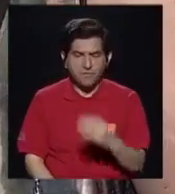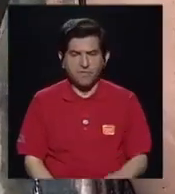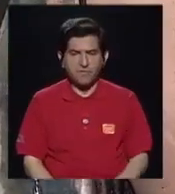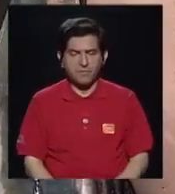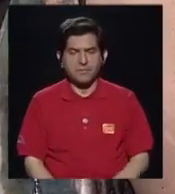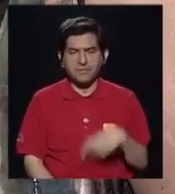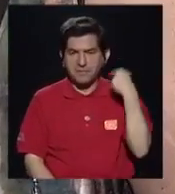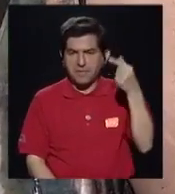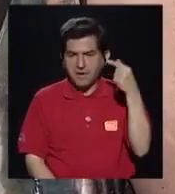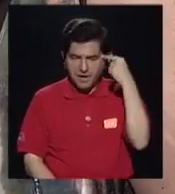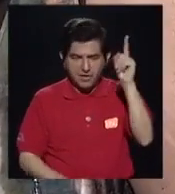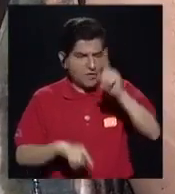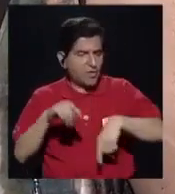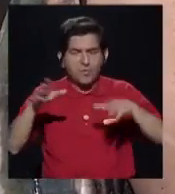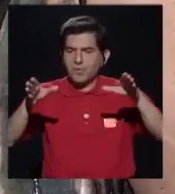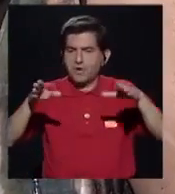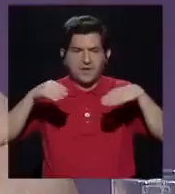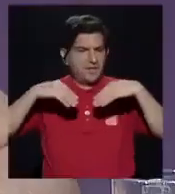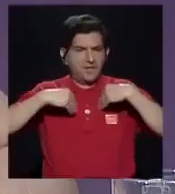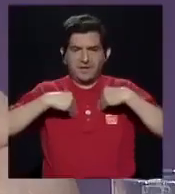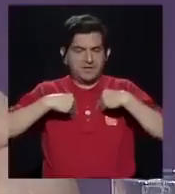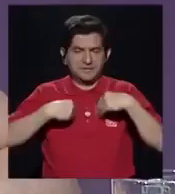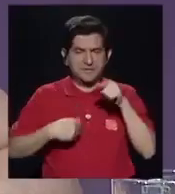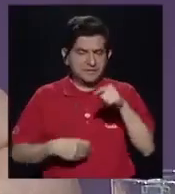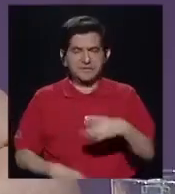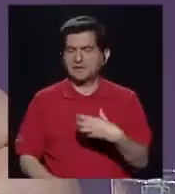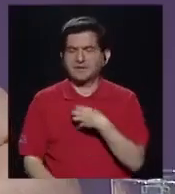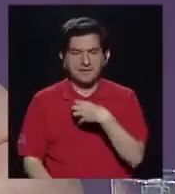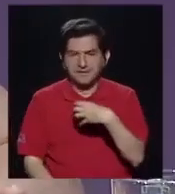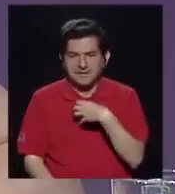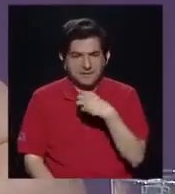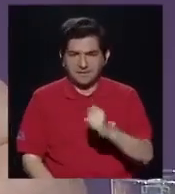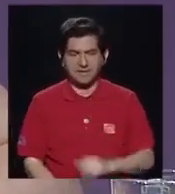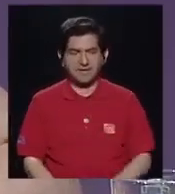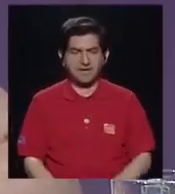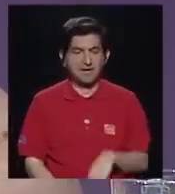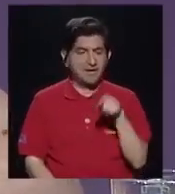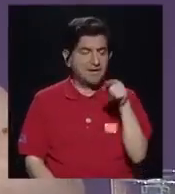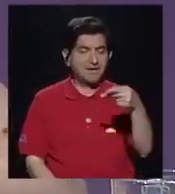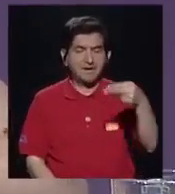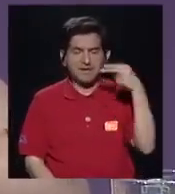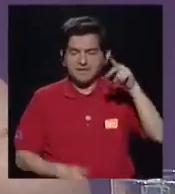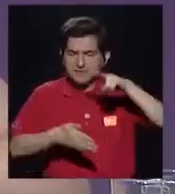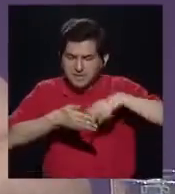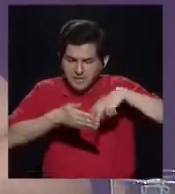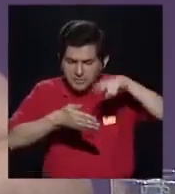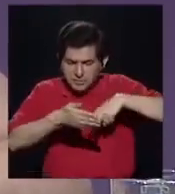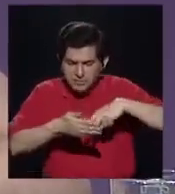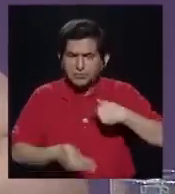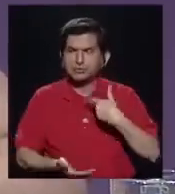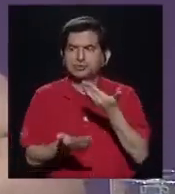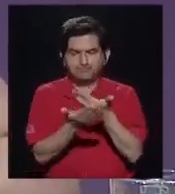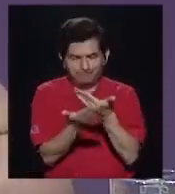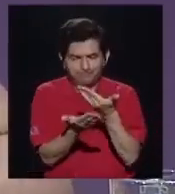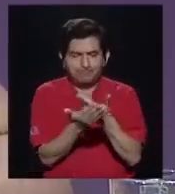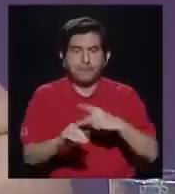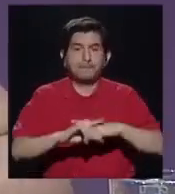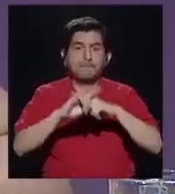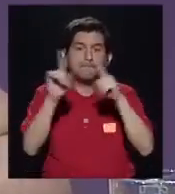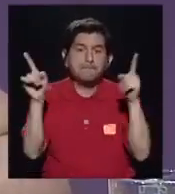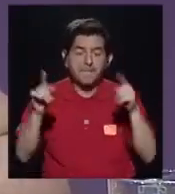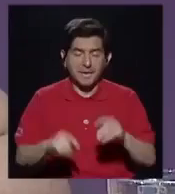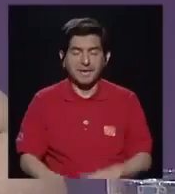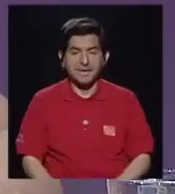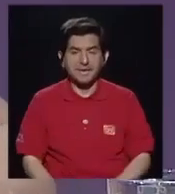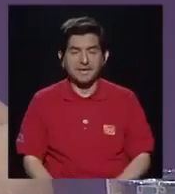el estado no es receptor posible para para su queja en esas historias que estoy leyendo lo he constatado permanentemente